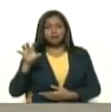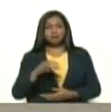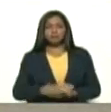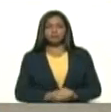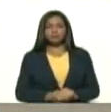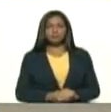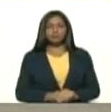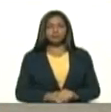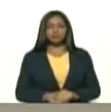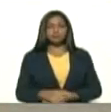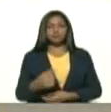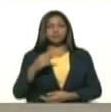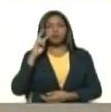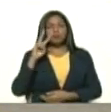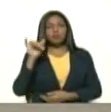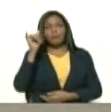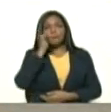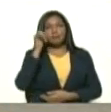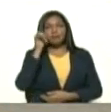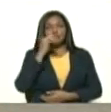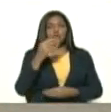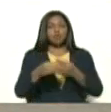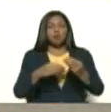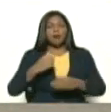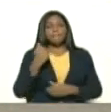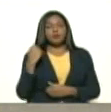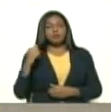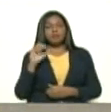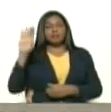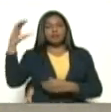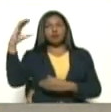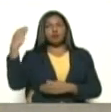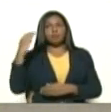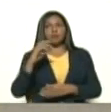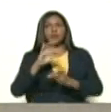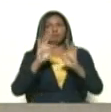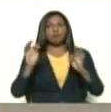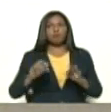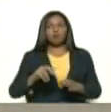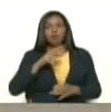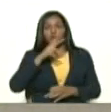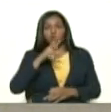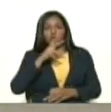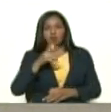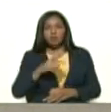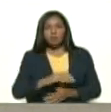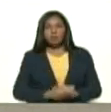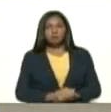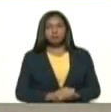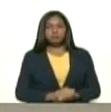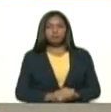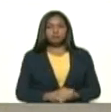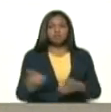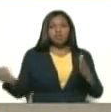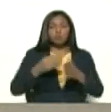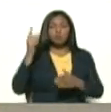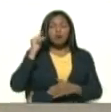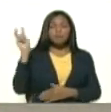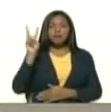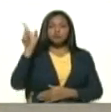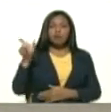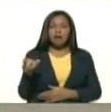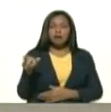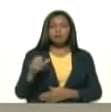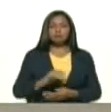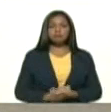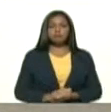Hemos visto videos de cómo la policía colombiana de manera criminal ataca a una mujer venezolana en